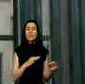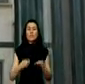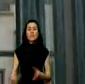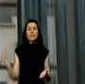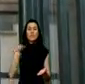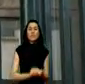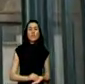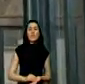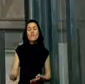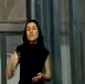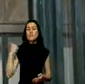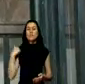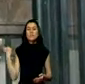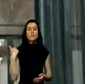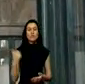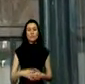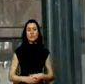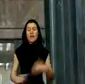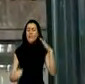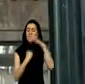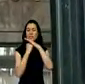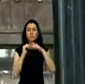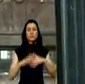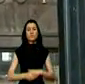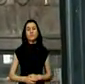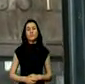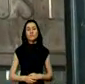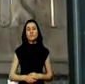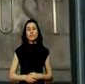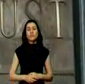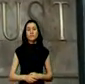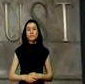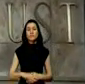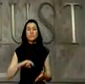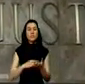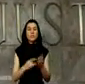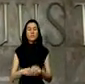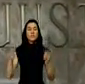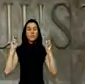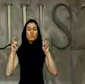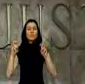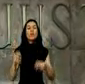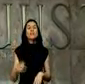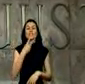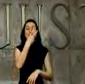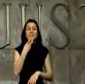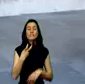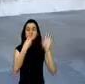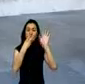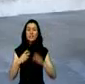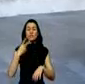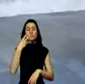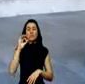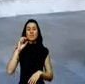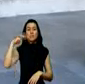se aproveche al máximo el uso del edificio. De esta forma, con el nuevo planteamiento se ganarán más de 720 metros cuadrados y se habilitará el espacio del